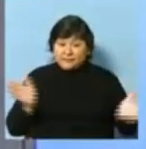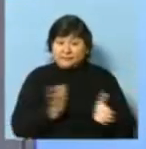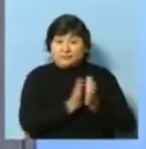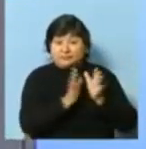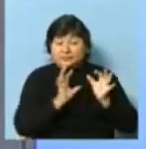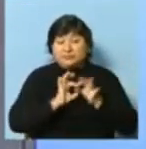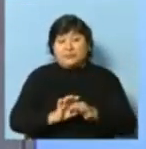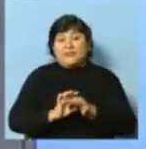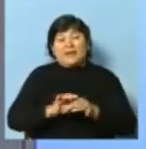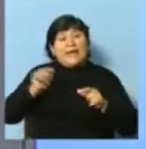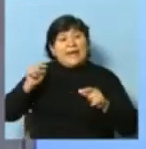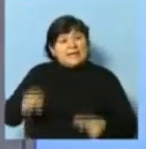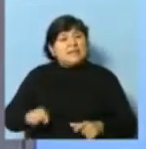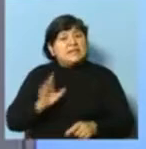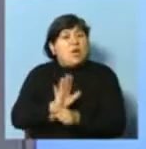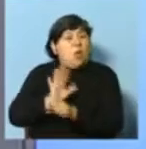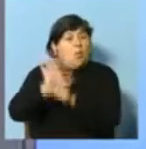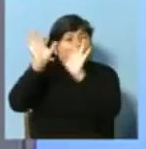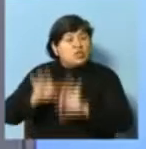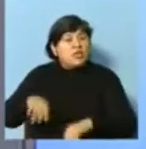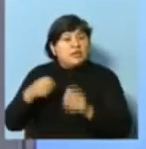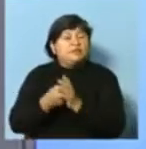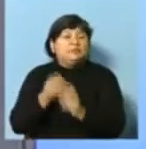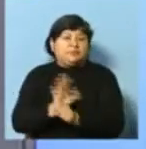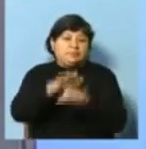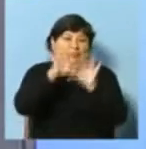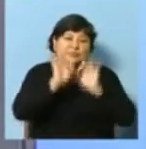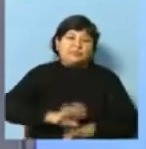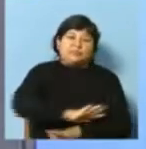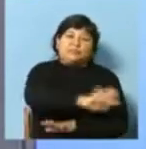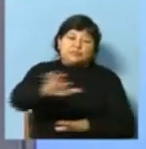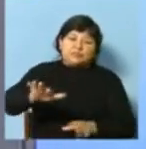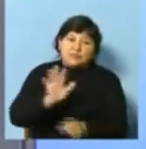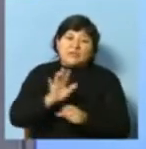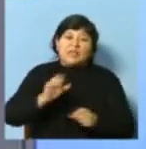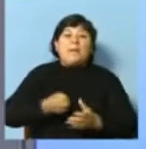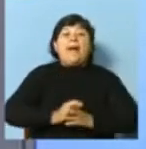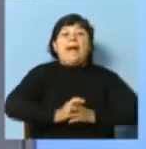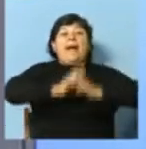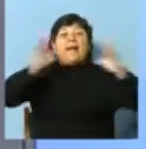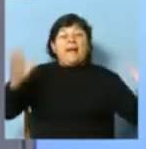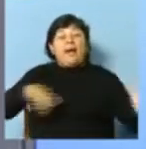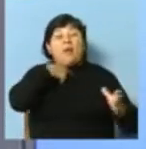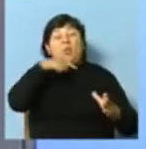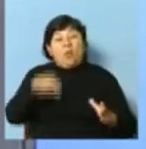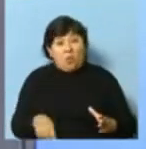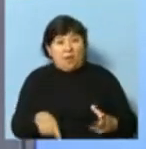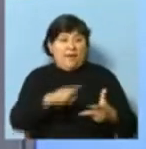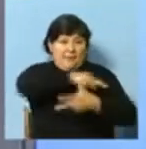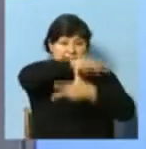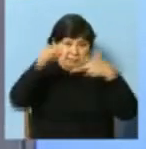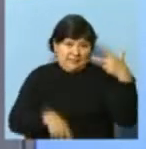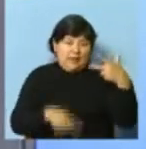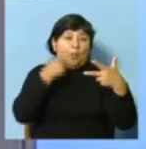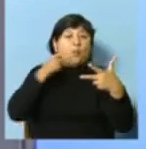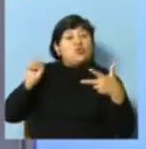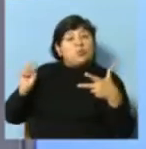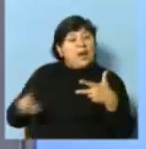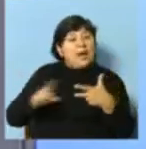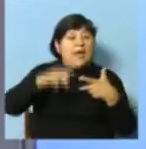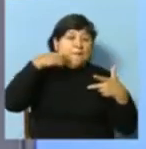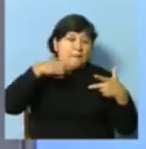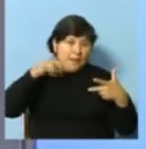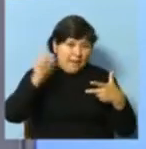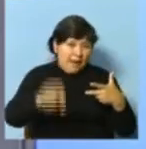palpalá san salvador ya la ya la con proyectos ecológicos como el